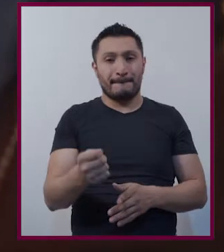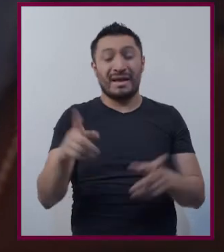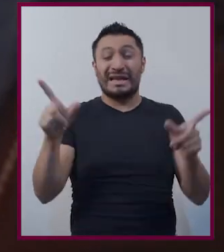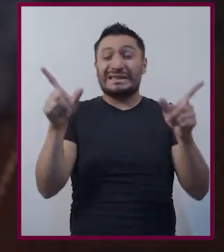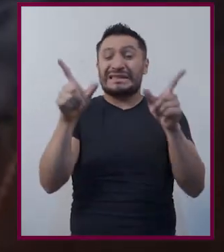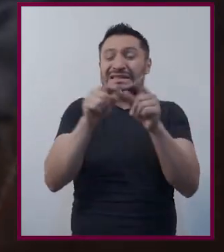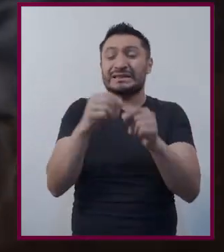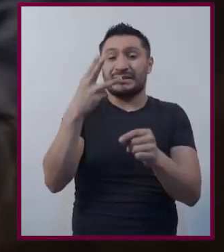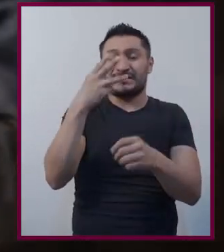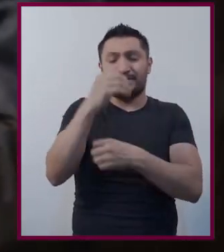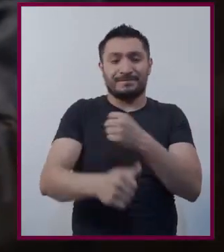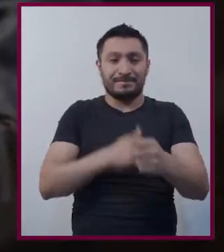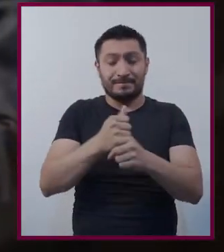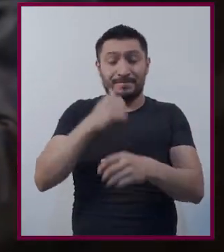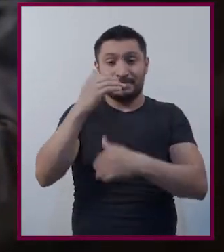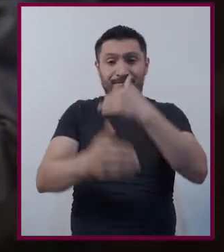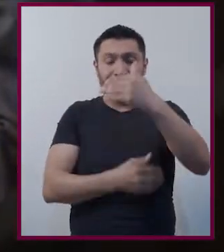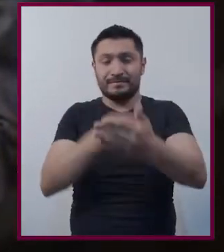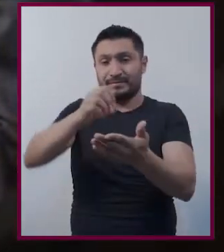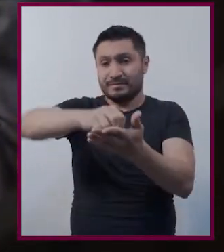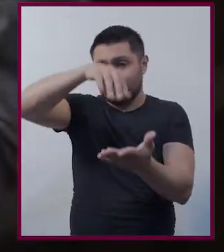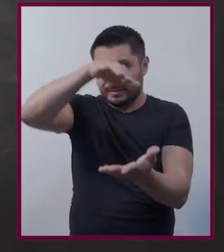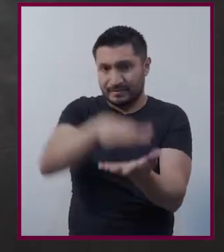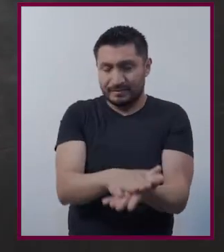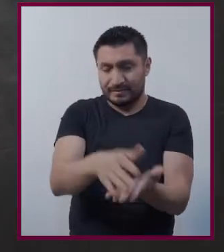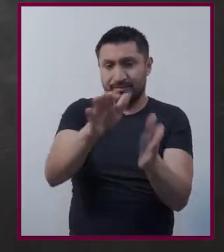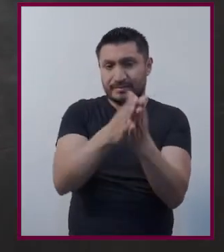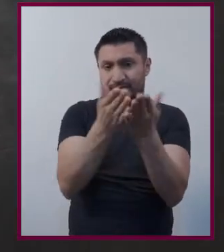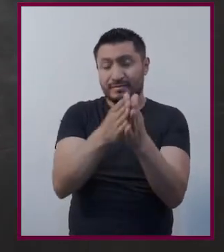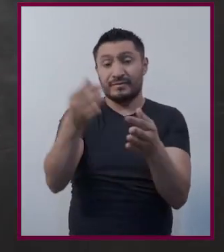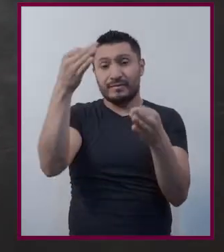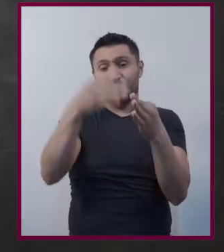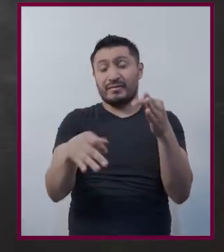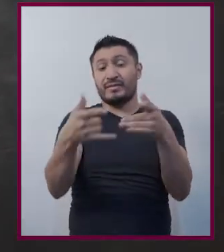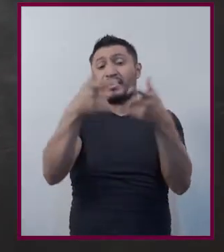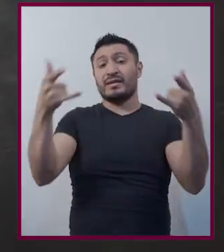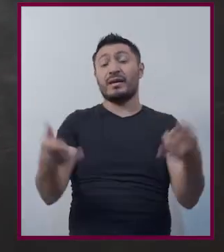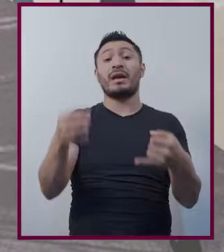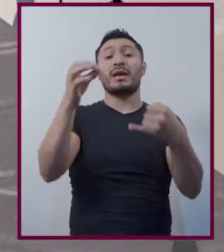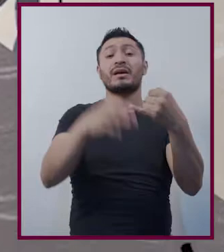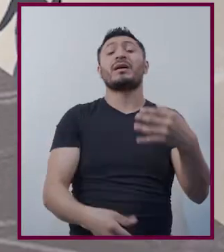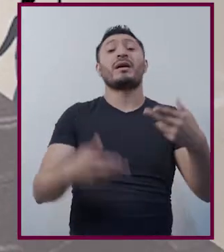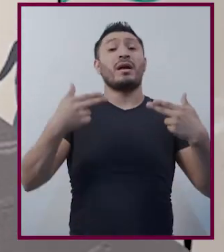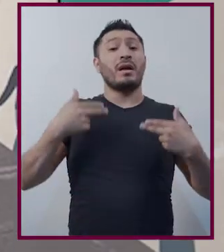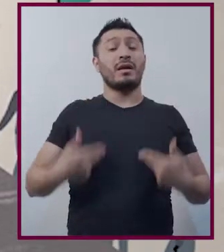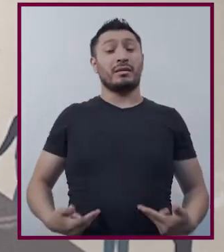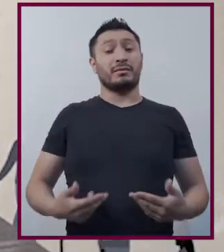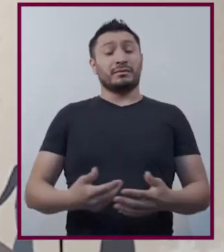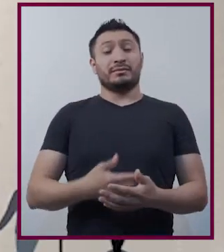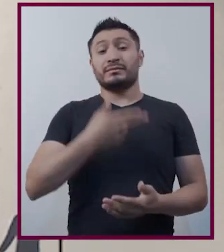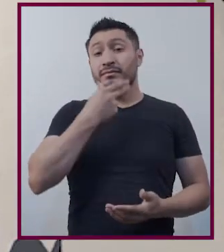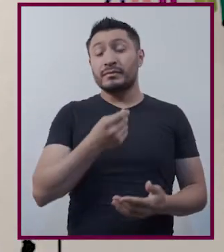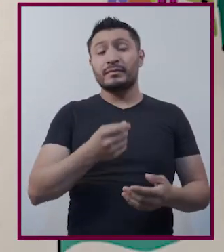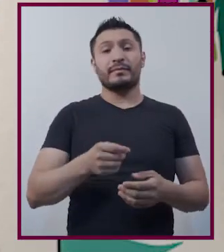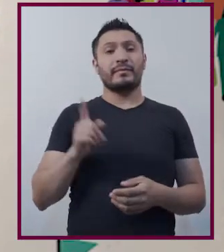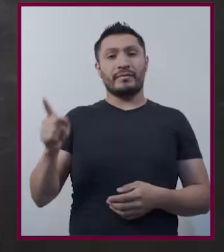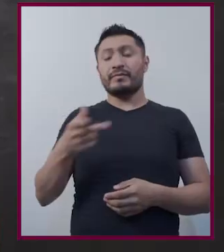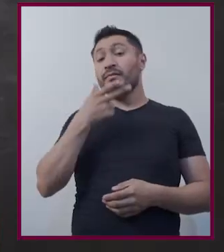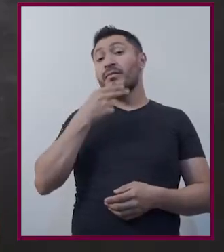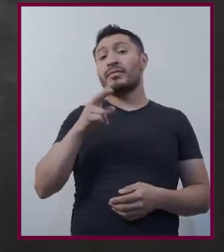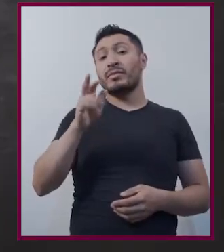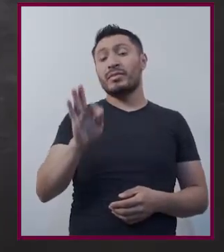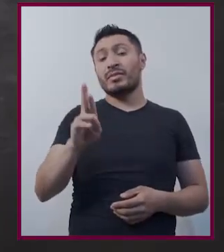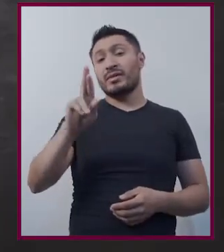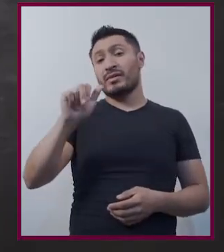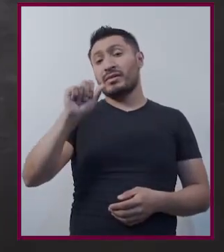lo que 3 años más tarde plasmaría en el libro El fin de la historia y el último hombre, Francis Fukuyama establece una